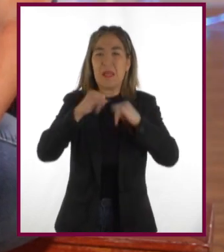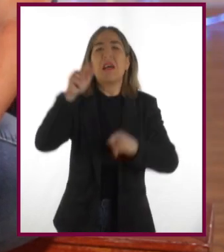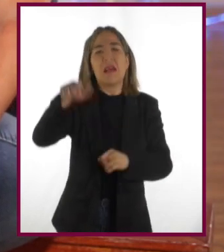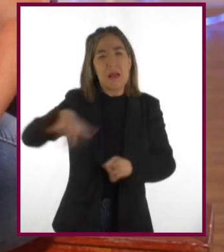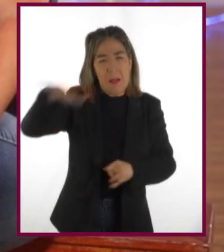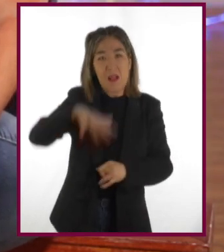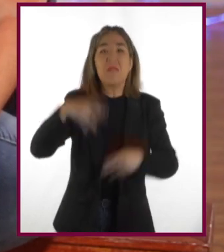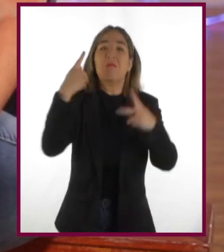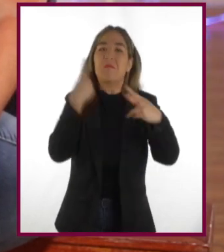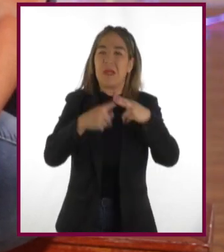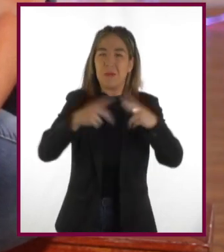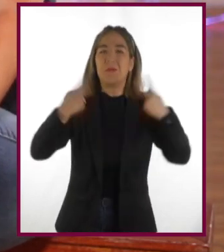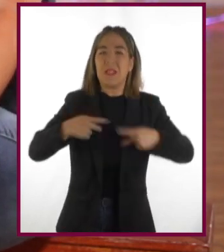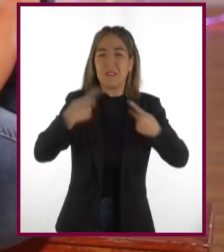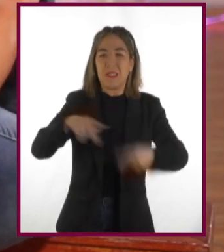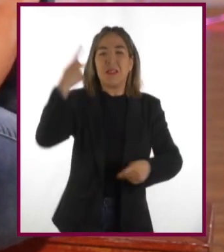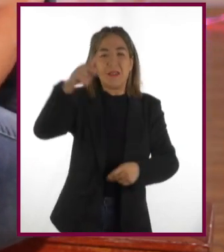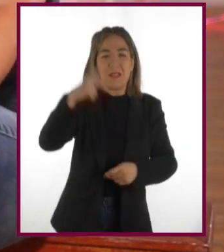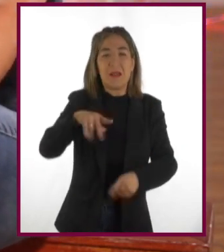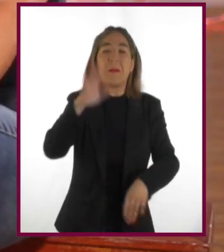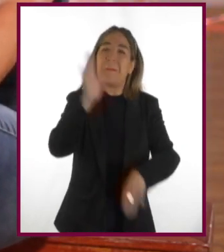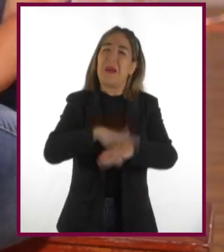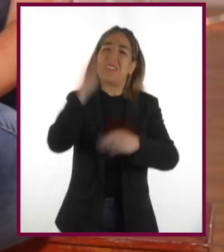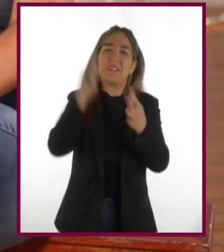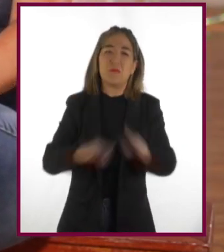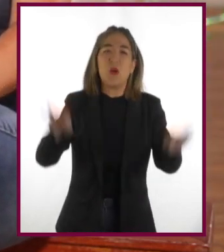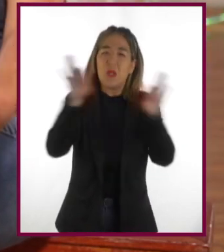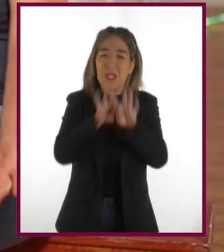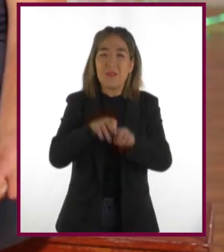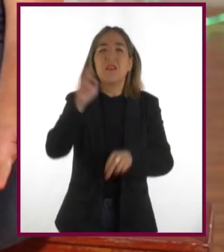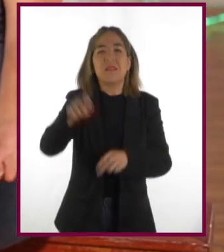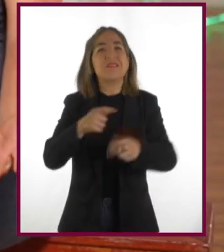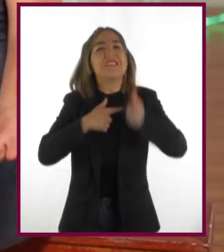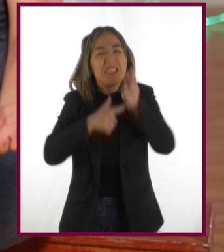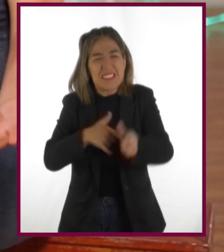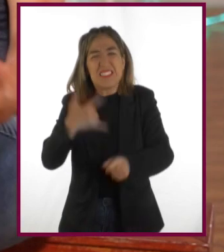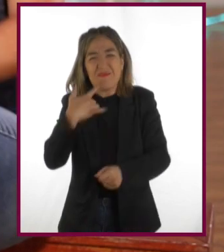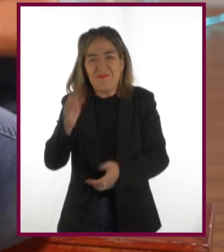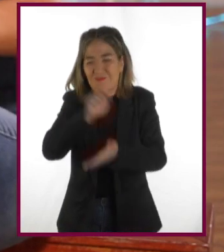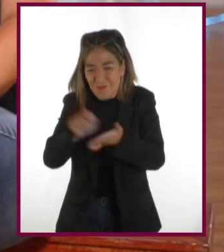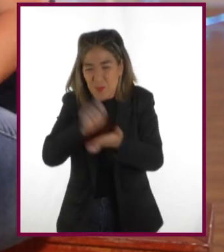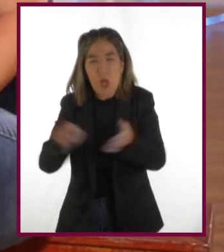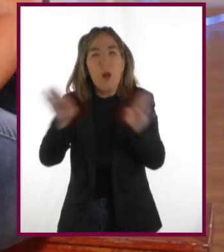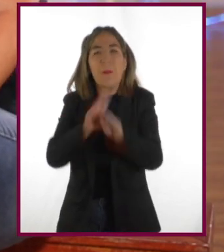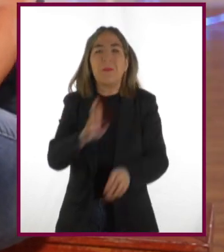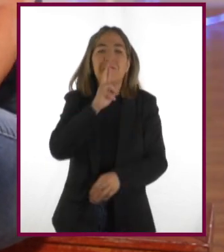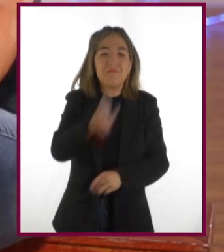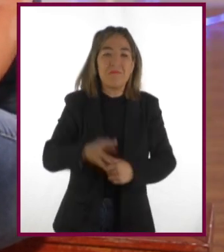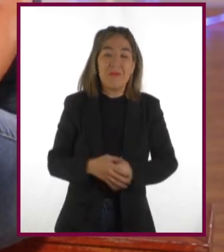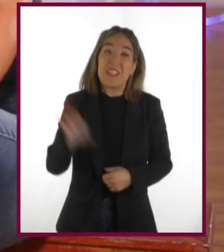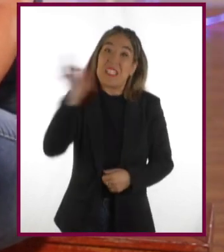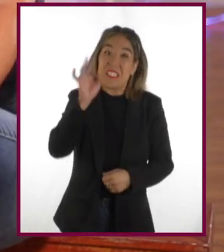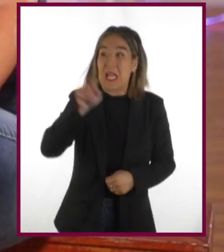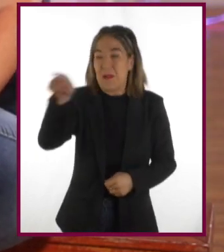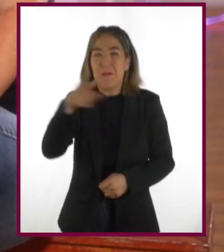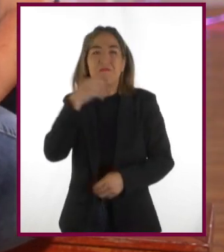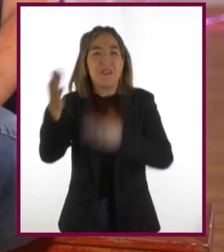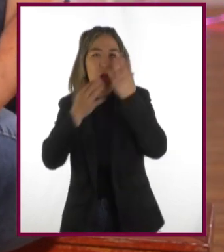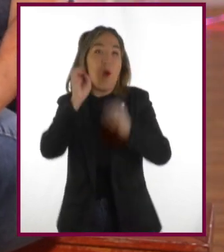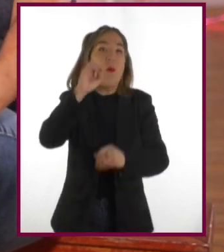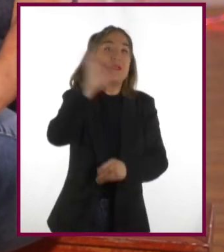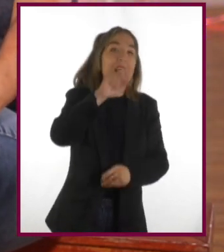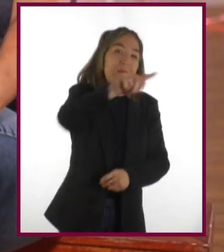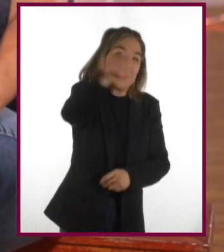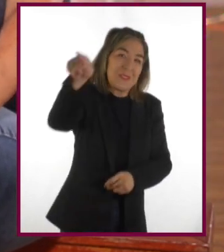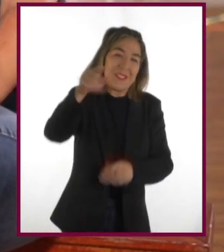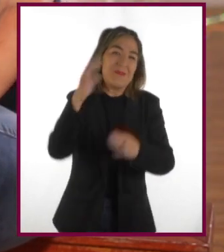Actualmente, matemáticos de prestigio como el australiano Terence Tao siguen trabajando en encontrar esta solución. A lo mejor puede ser él o puede ser